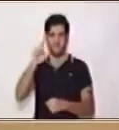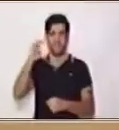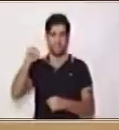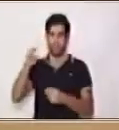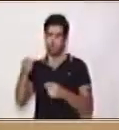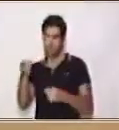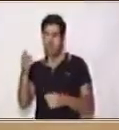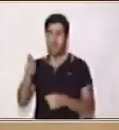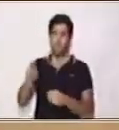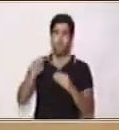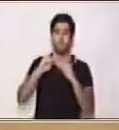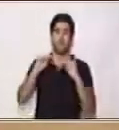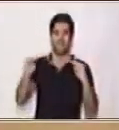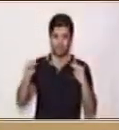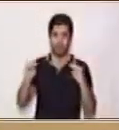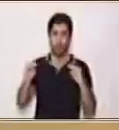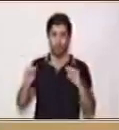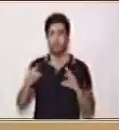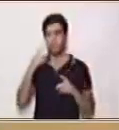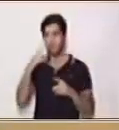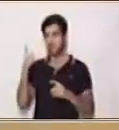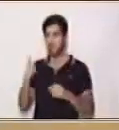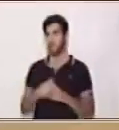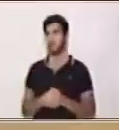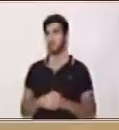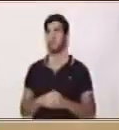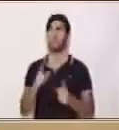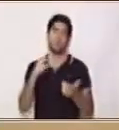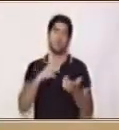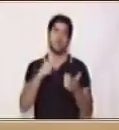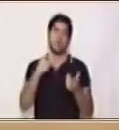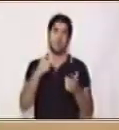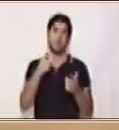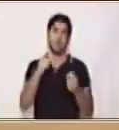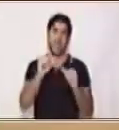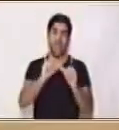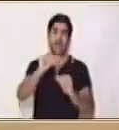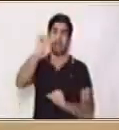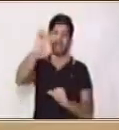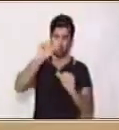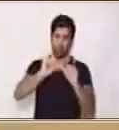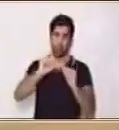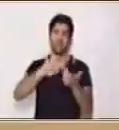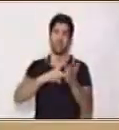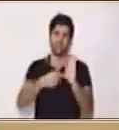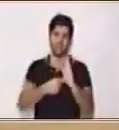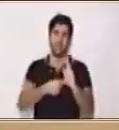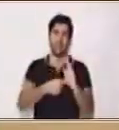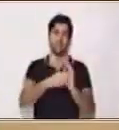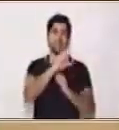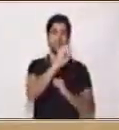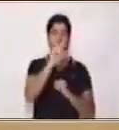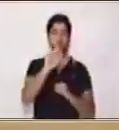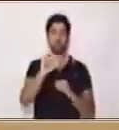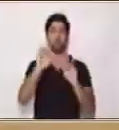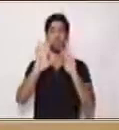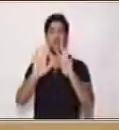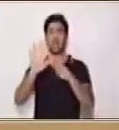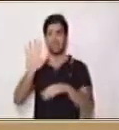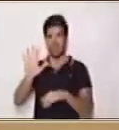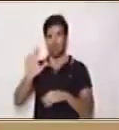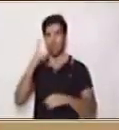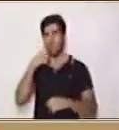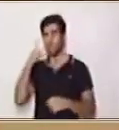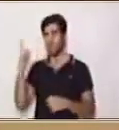metros, dividimos dentro de 100 y entonces esta altura va a tener un equivalente de 0.85